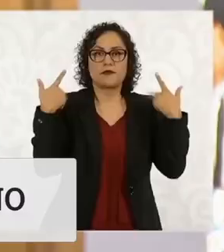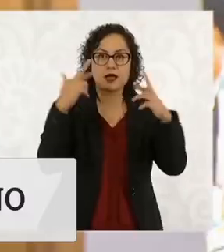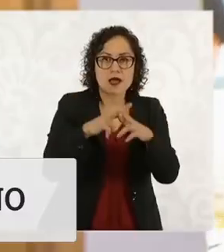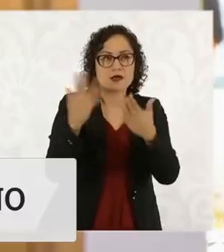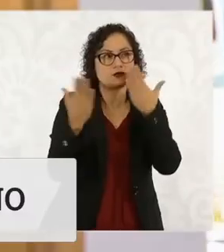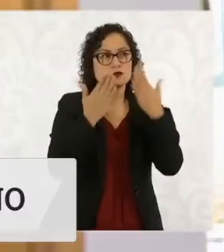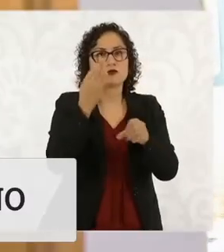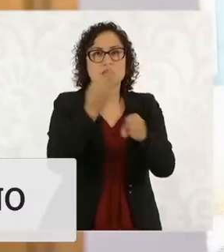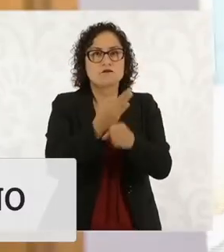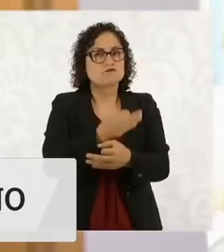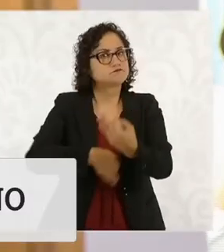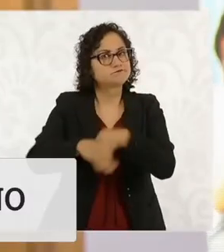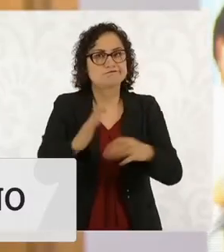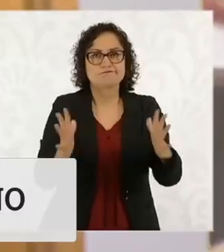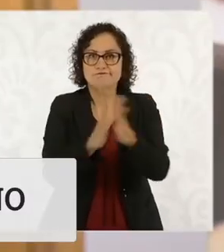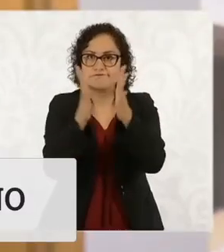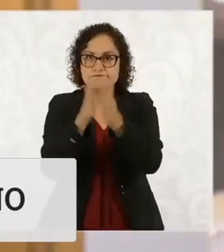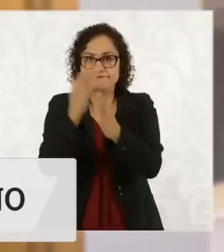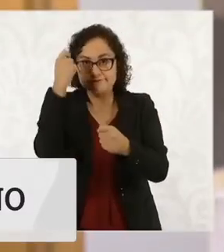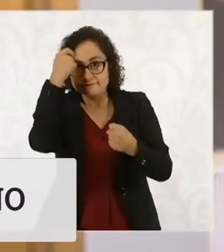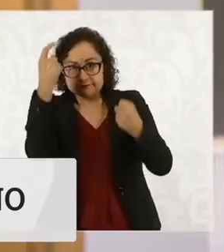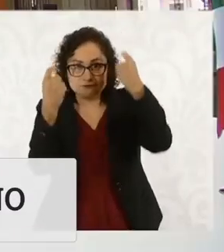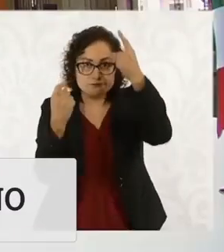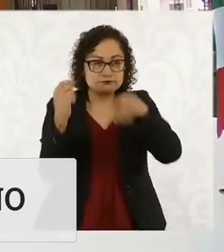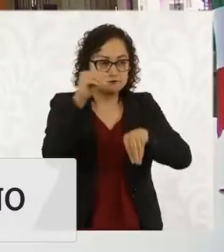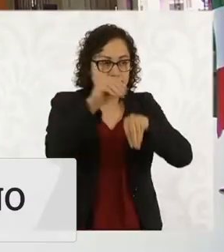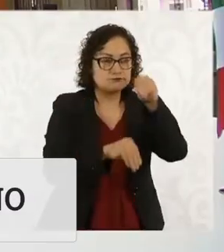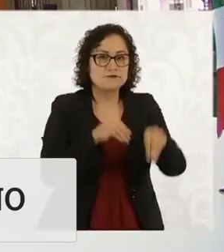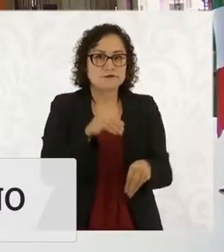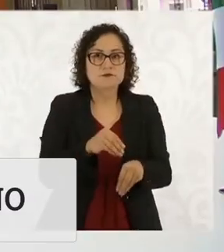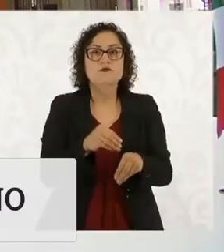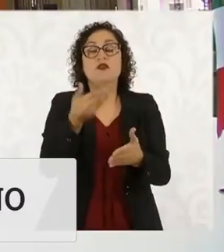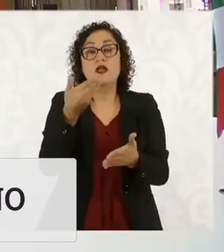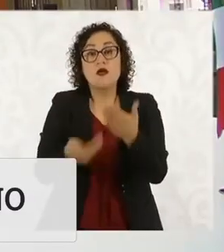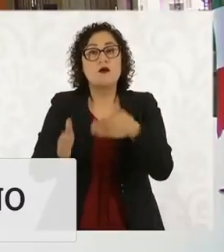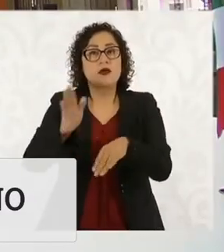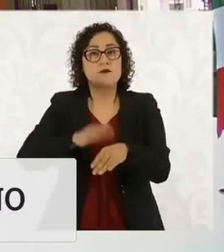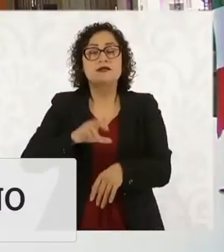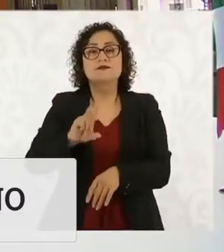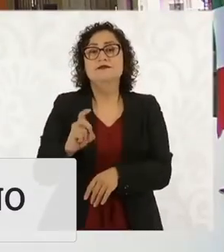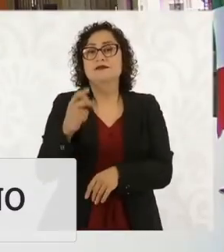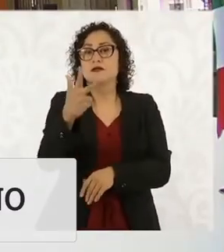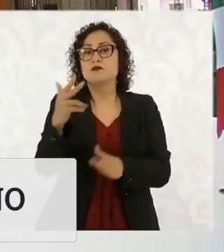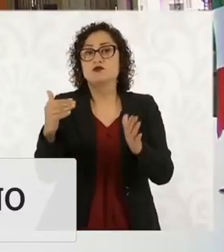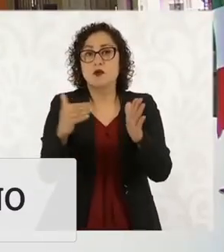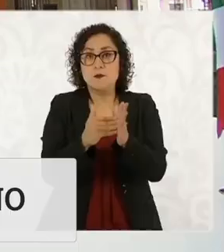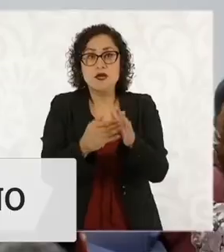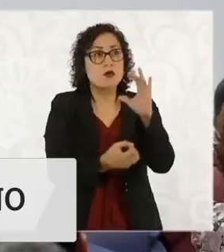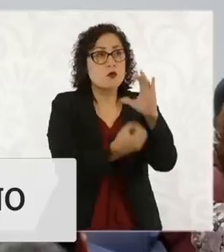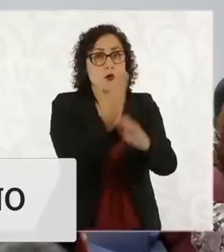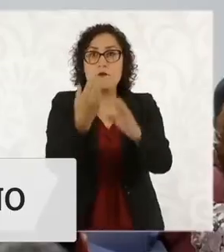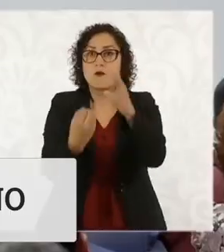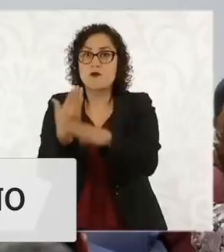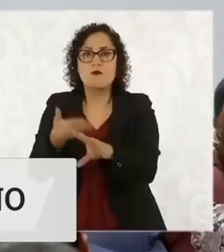estudiantes. Además, este año estamos abriendo 38,000 espacios nuevos de